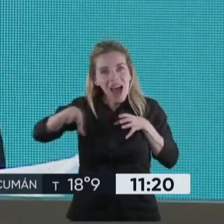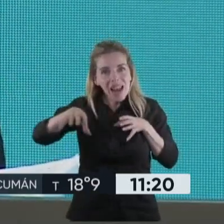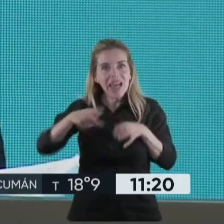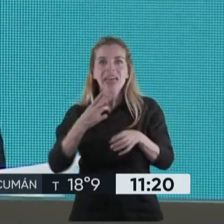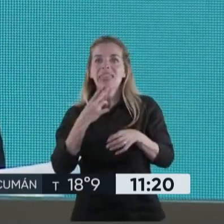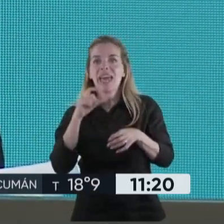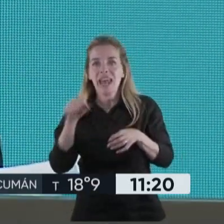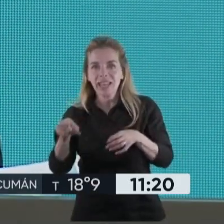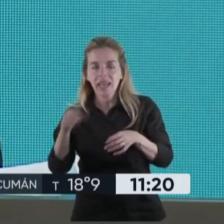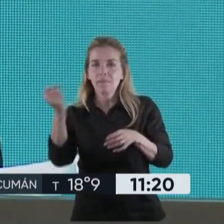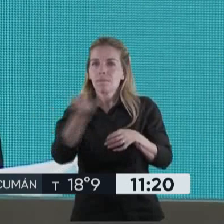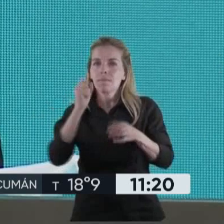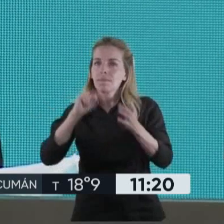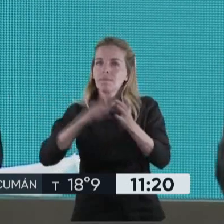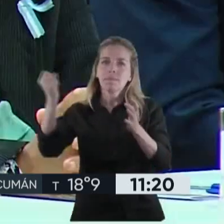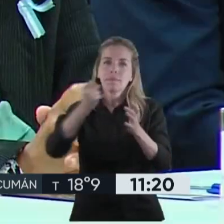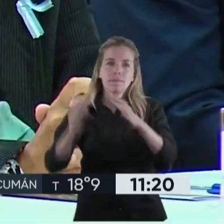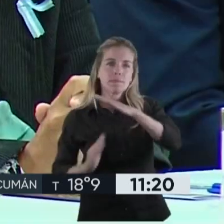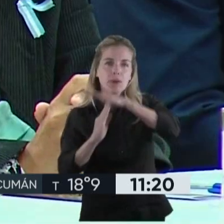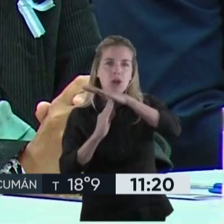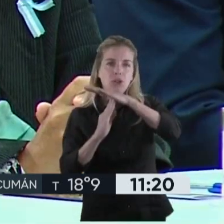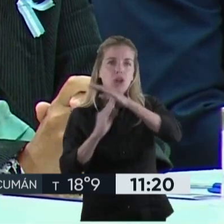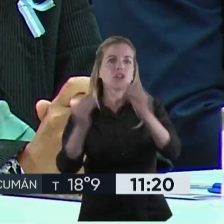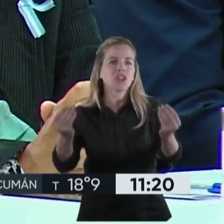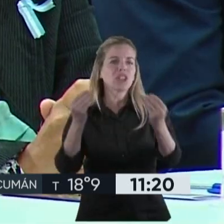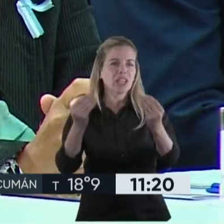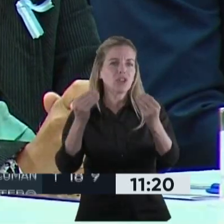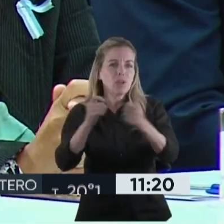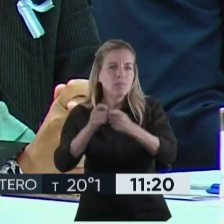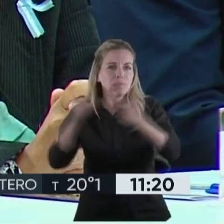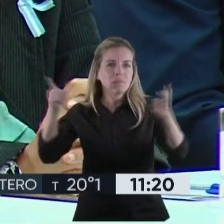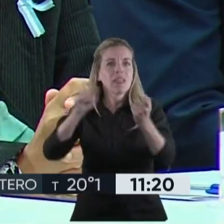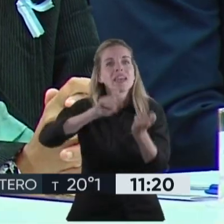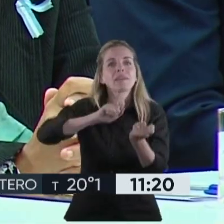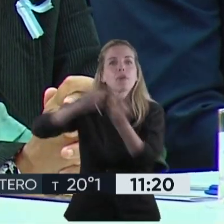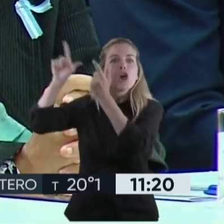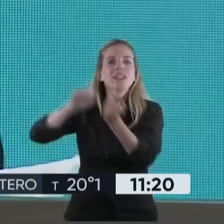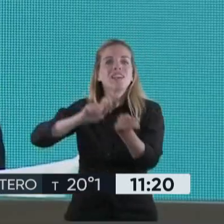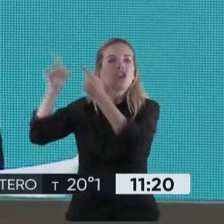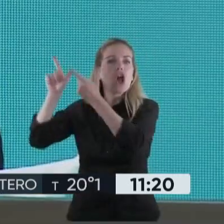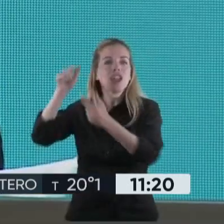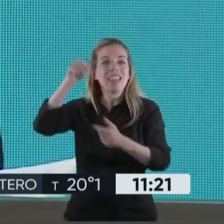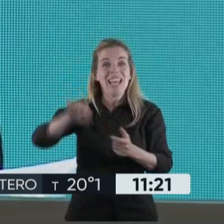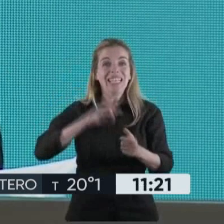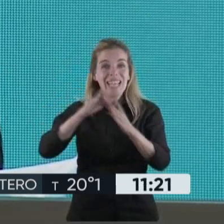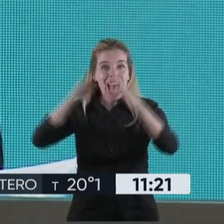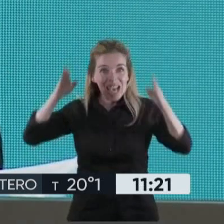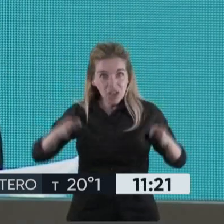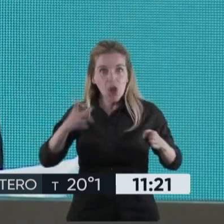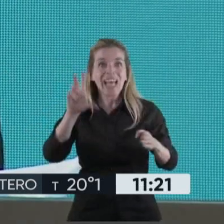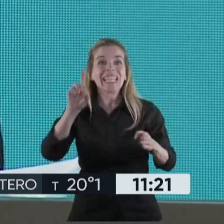clave en este sentido. El 30% del incremento de importaciones de este año ha sido debido a